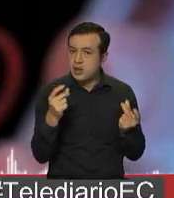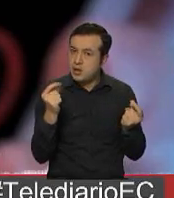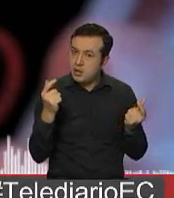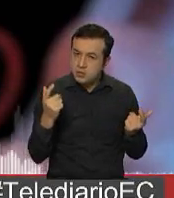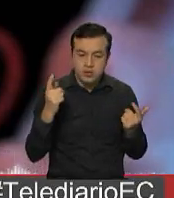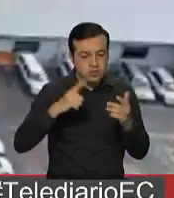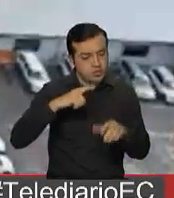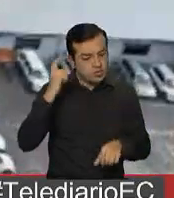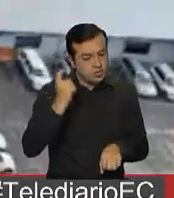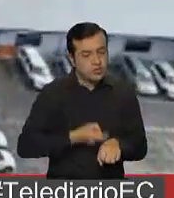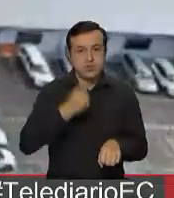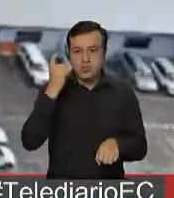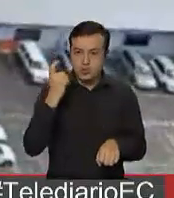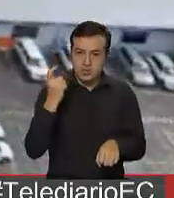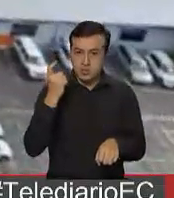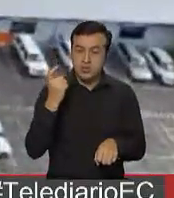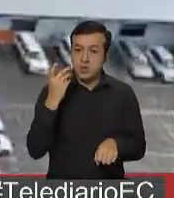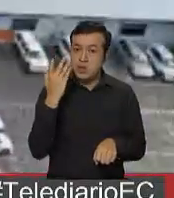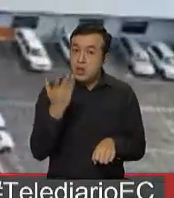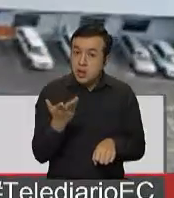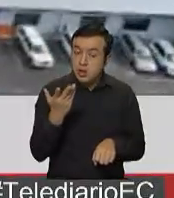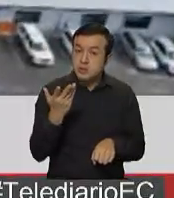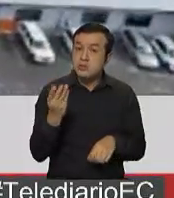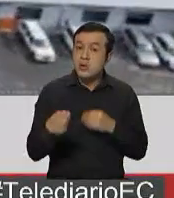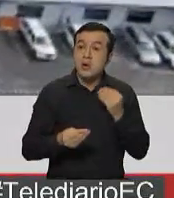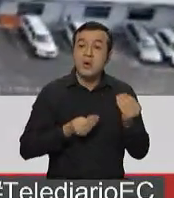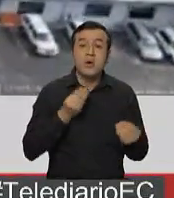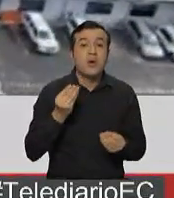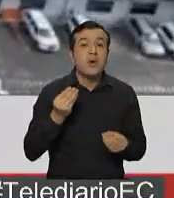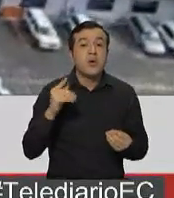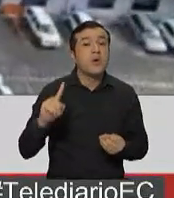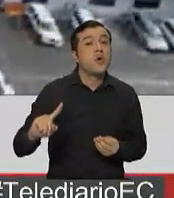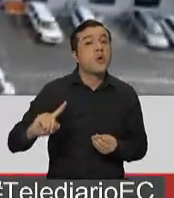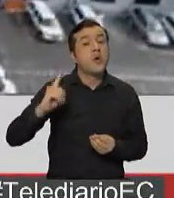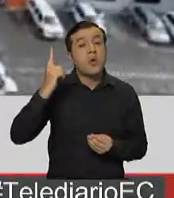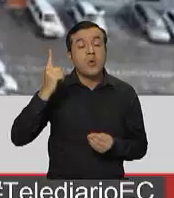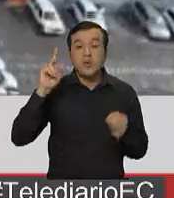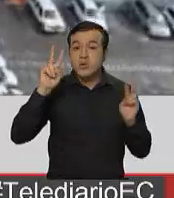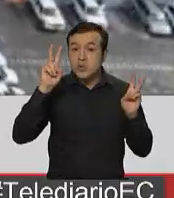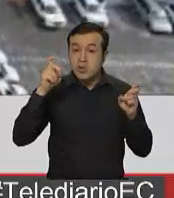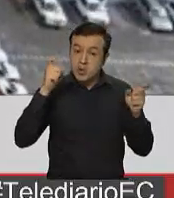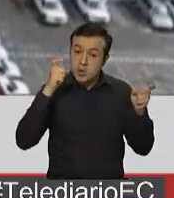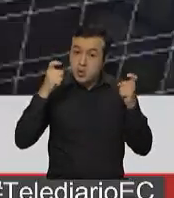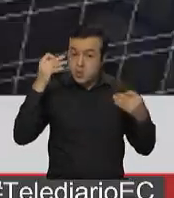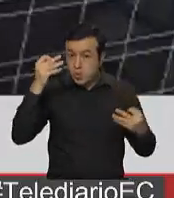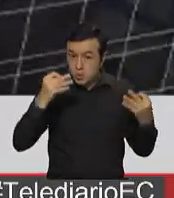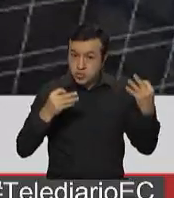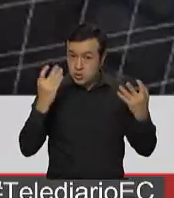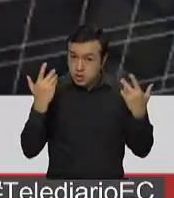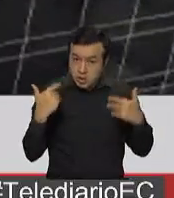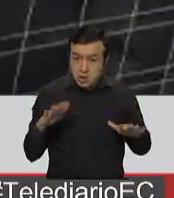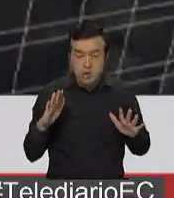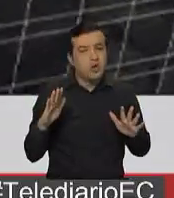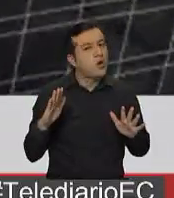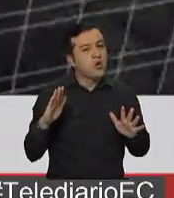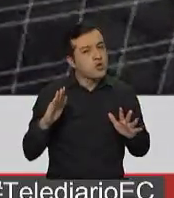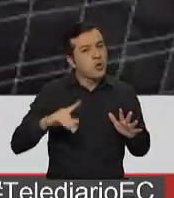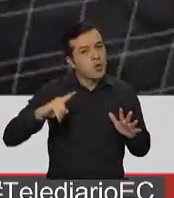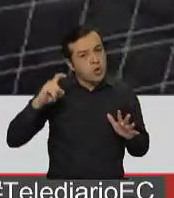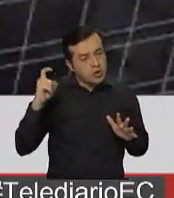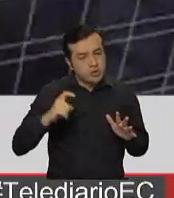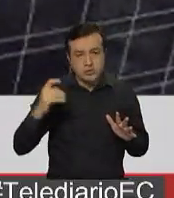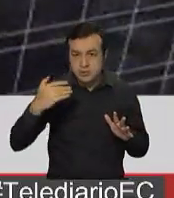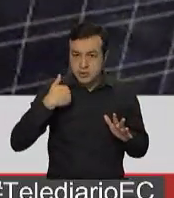más duros. Ese nivel de exigencia no solo debe aplicarse a los sistemas de control y de justicia, sino que deben contar con